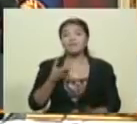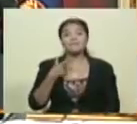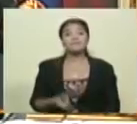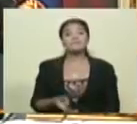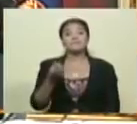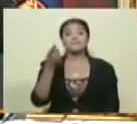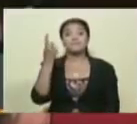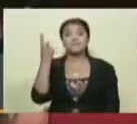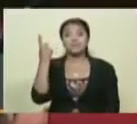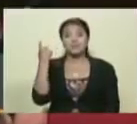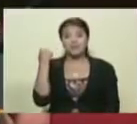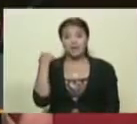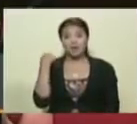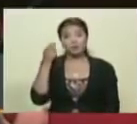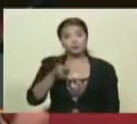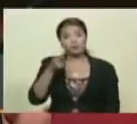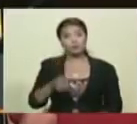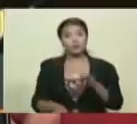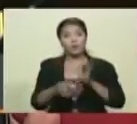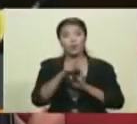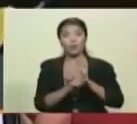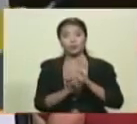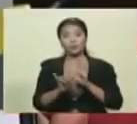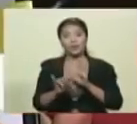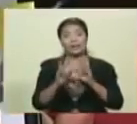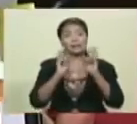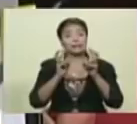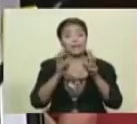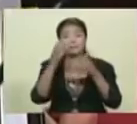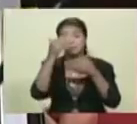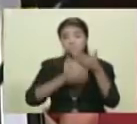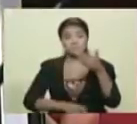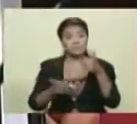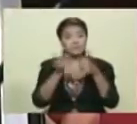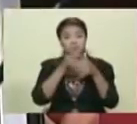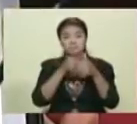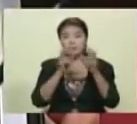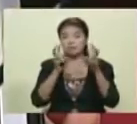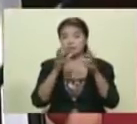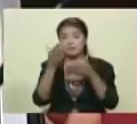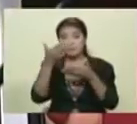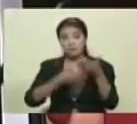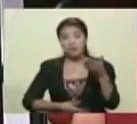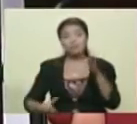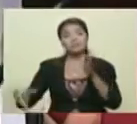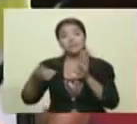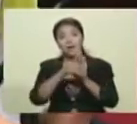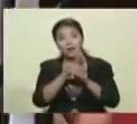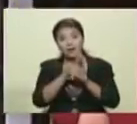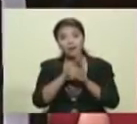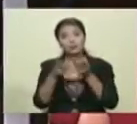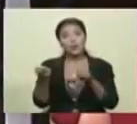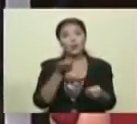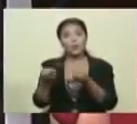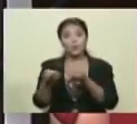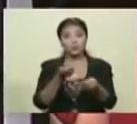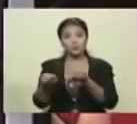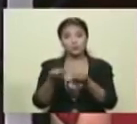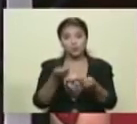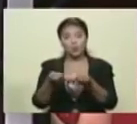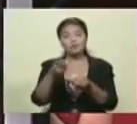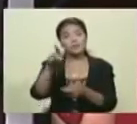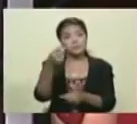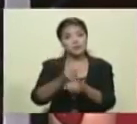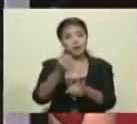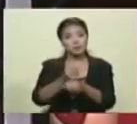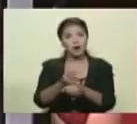Corte Suprema de Justicia sobre la constituyente. Uno de los temas fue el decreto de control y funcionamiento,